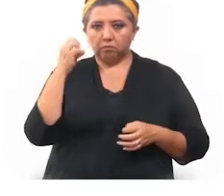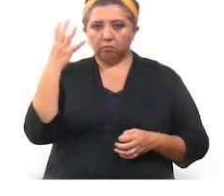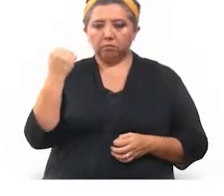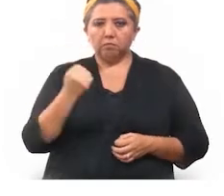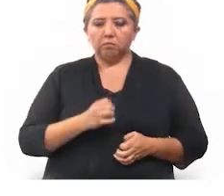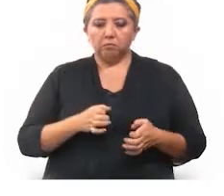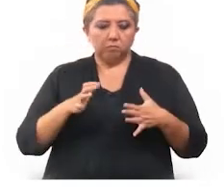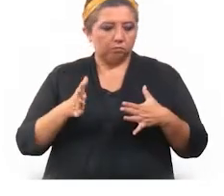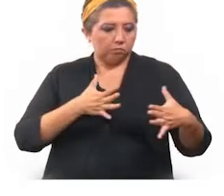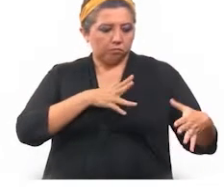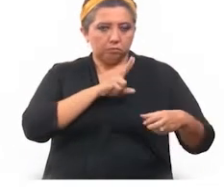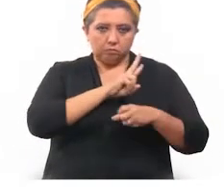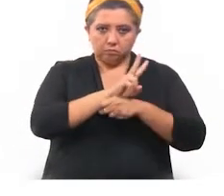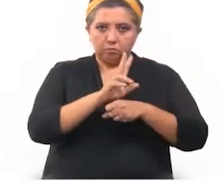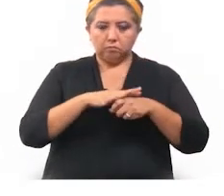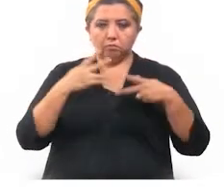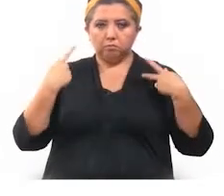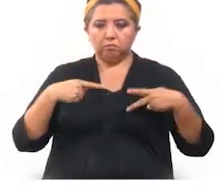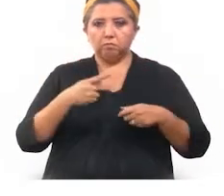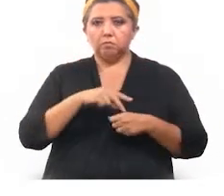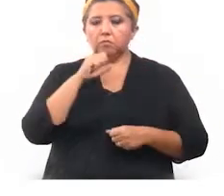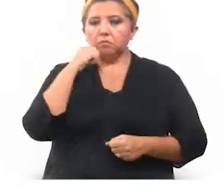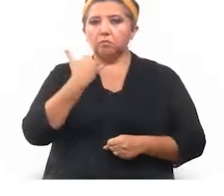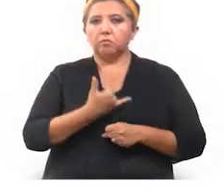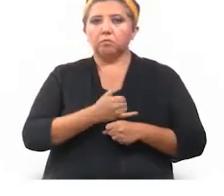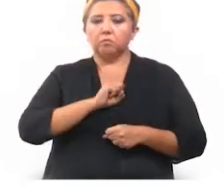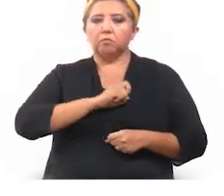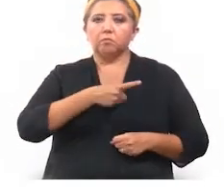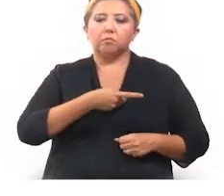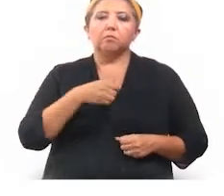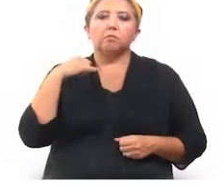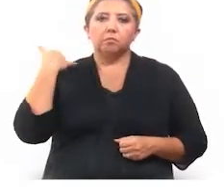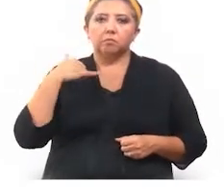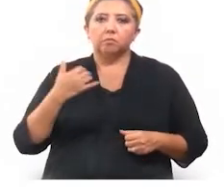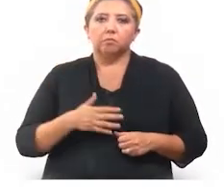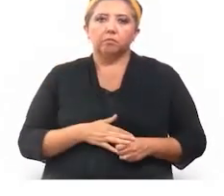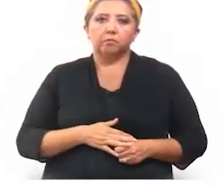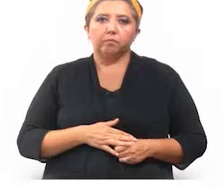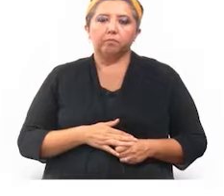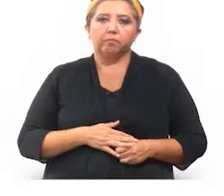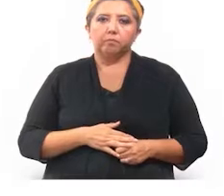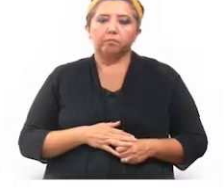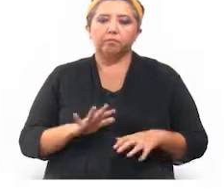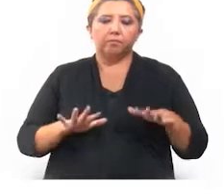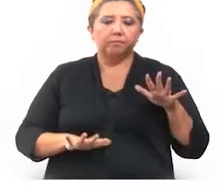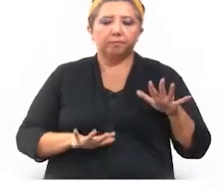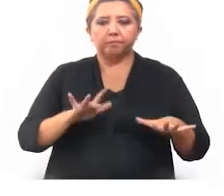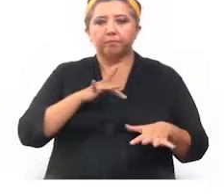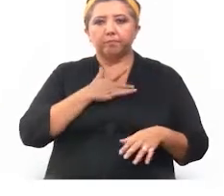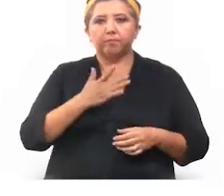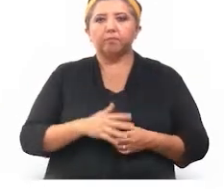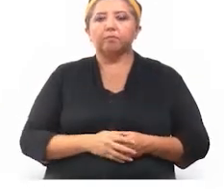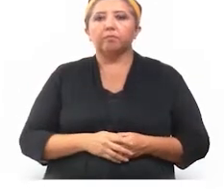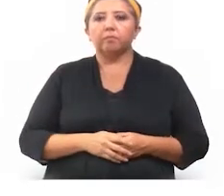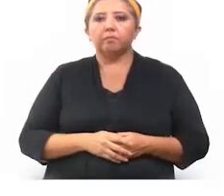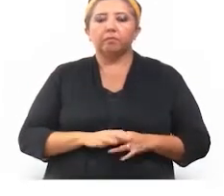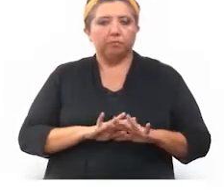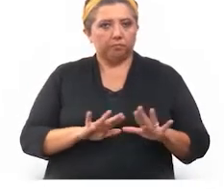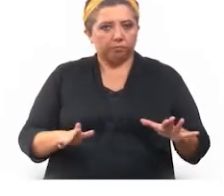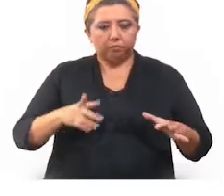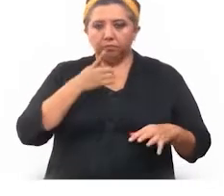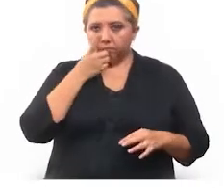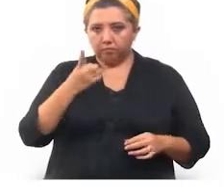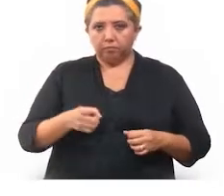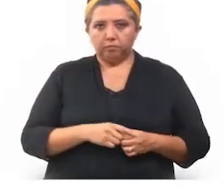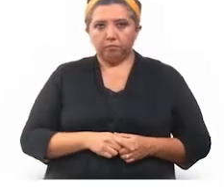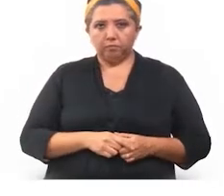1.969 están estables, aisladas y monitoreadas por personal médico de la Secretaría de Salud de Yucatán. Presentan síntomas leves. Como ya